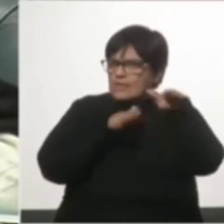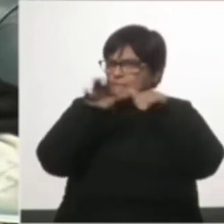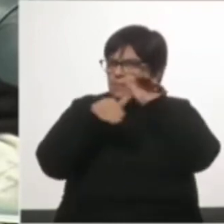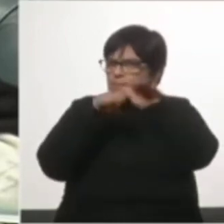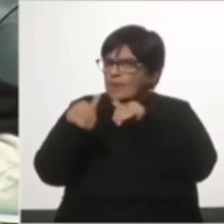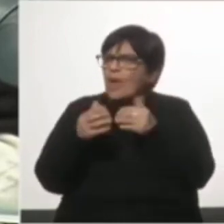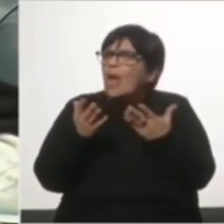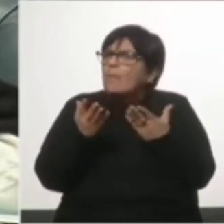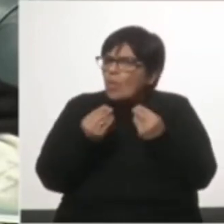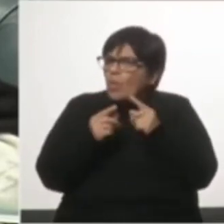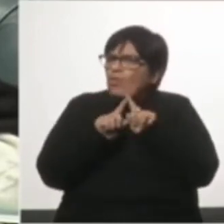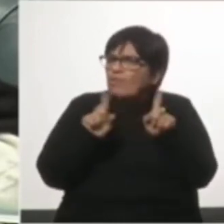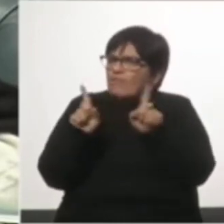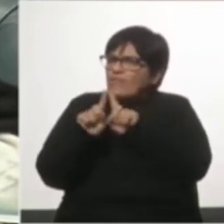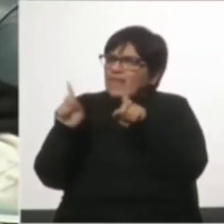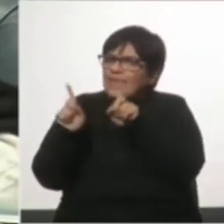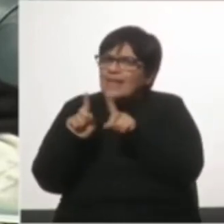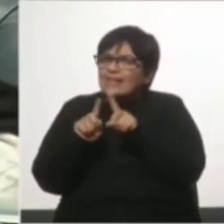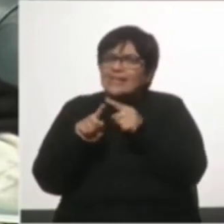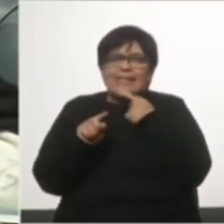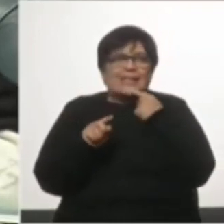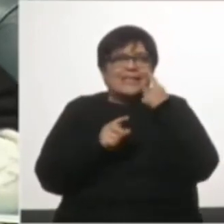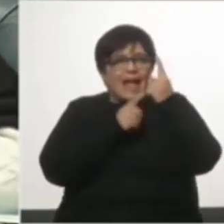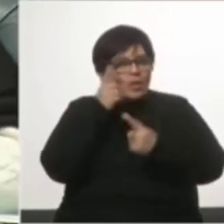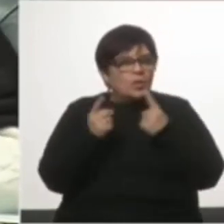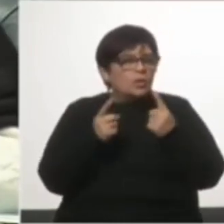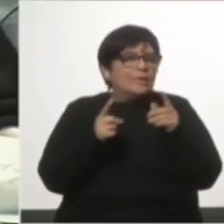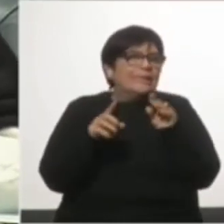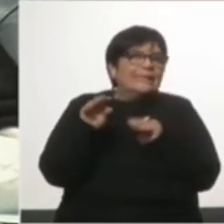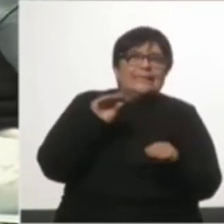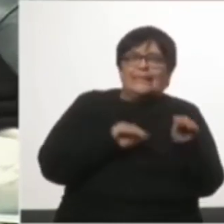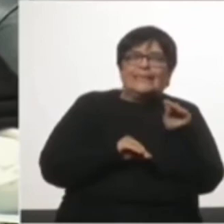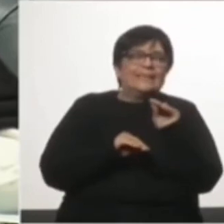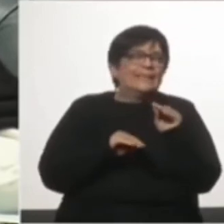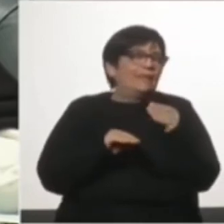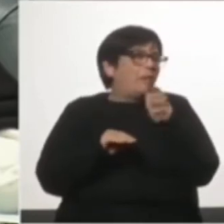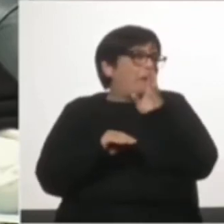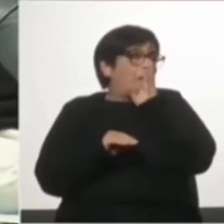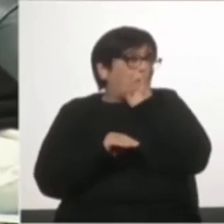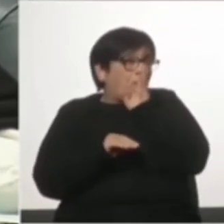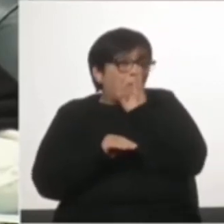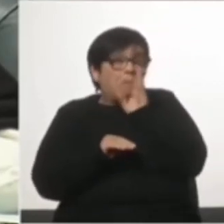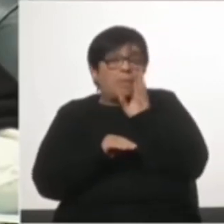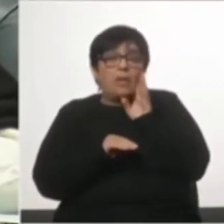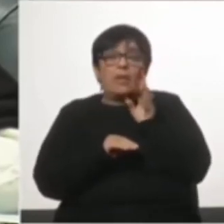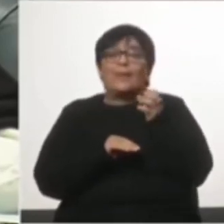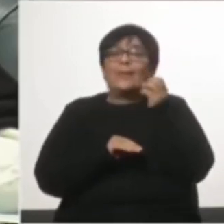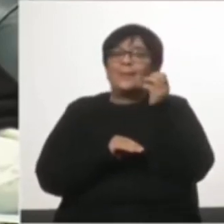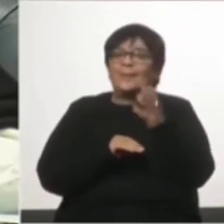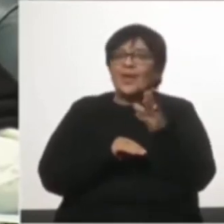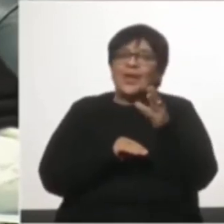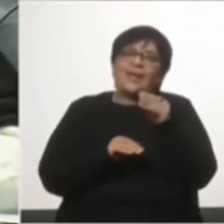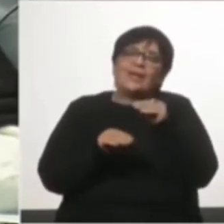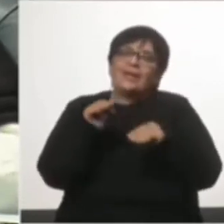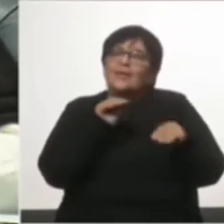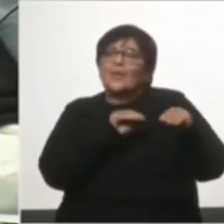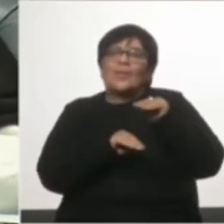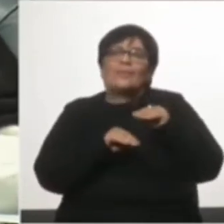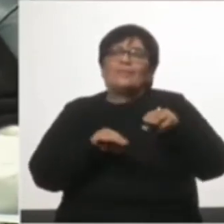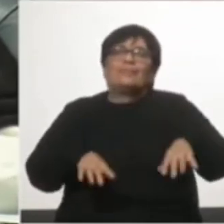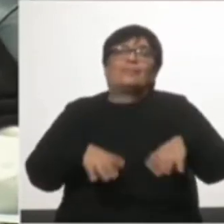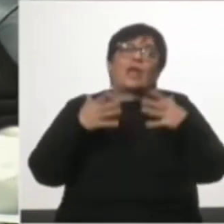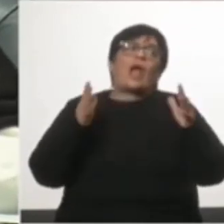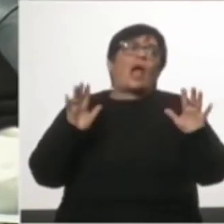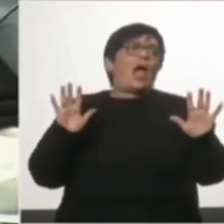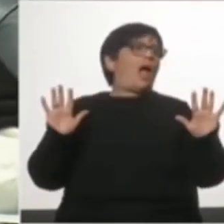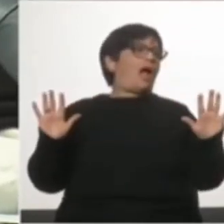actores de diverso tipo excusar sus acciones e inacciones en el famoso justificatuti de